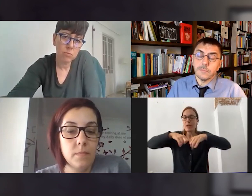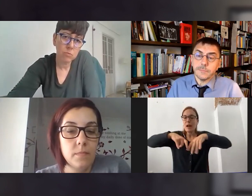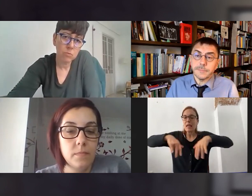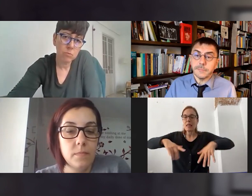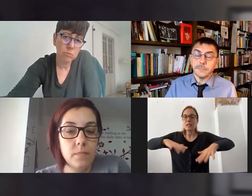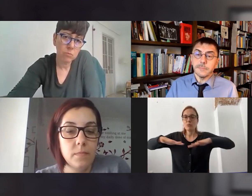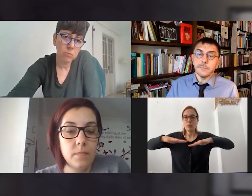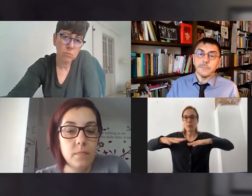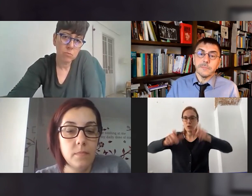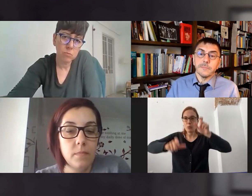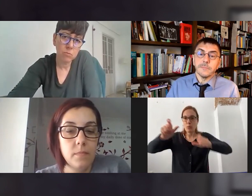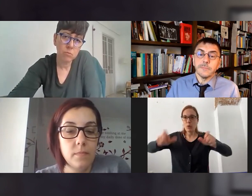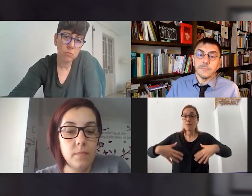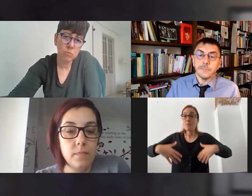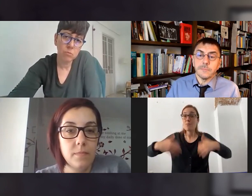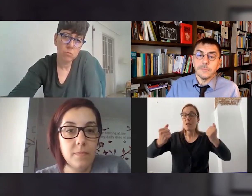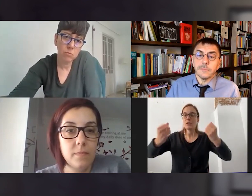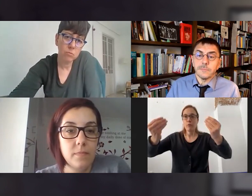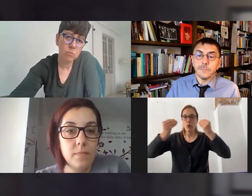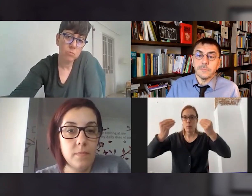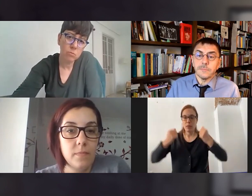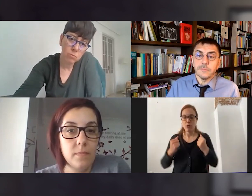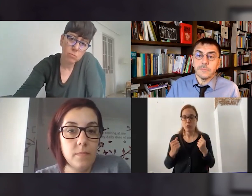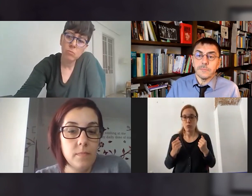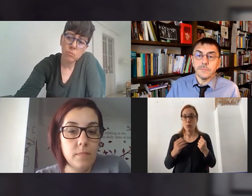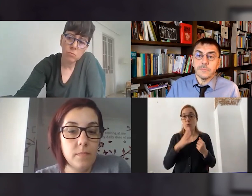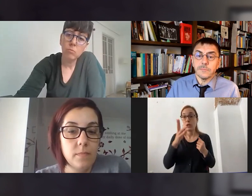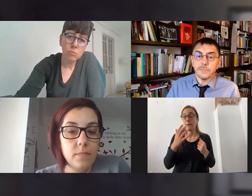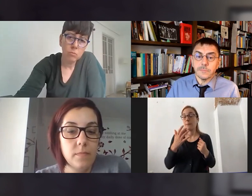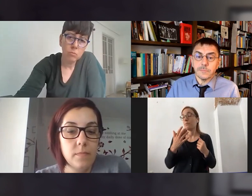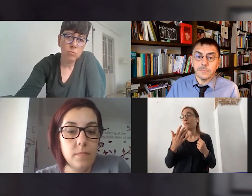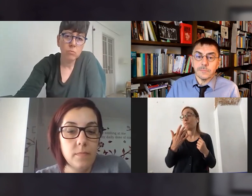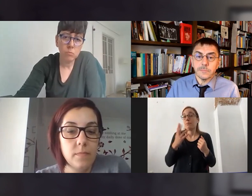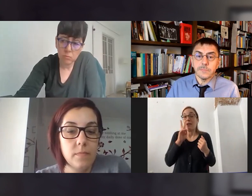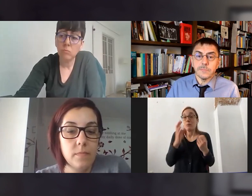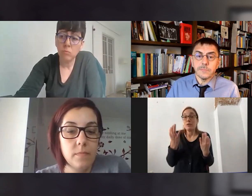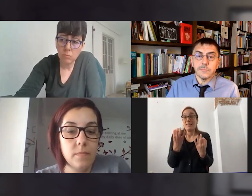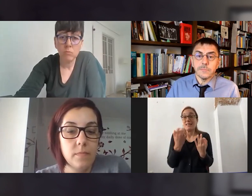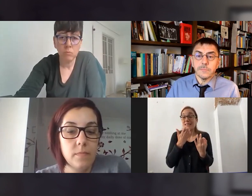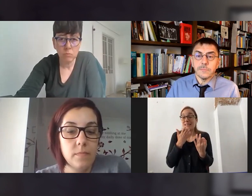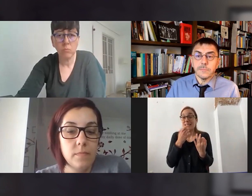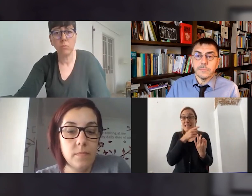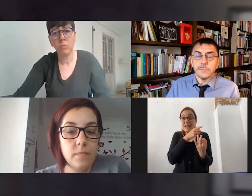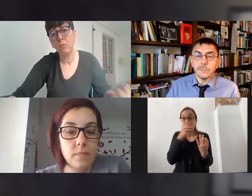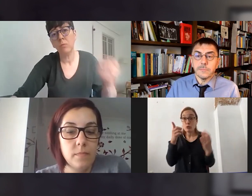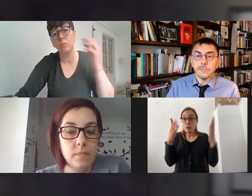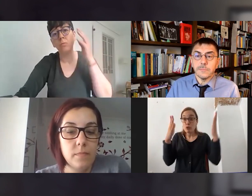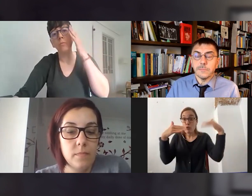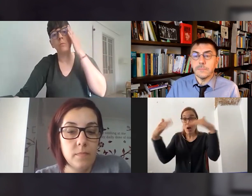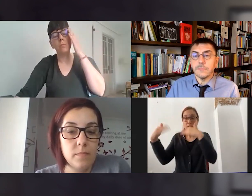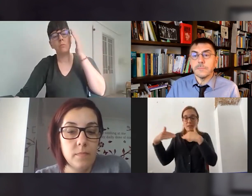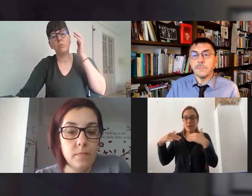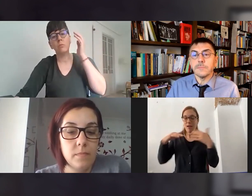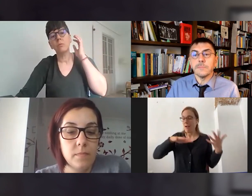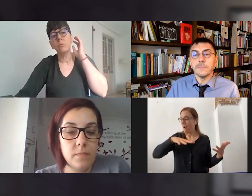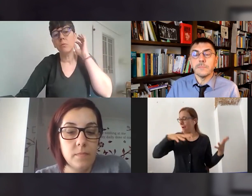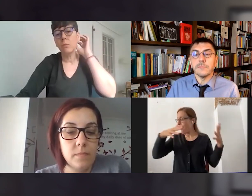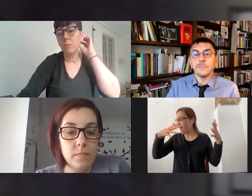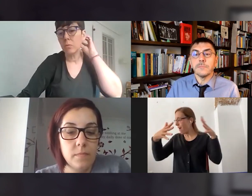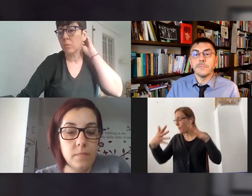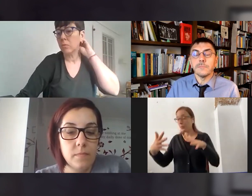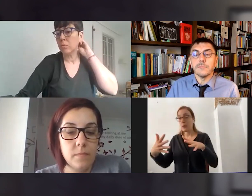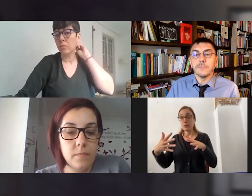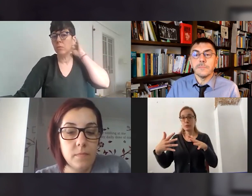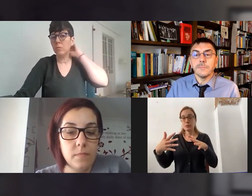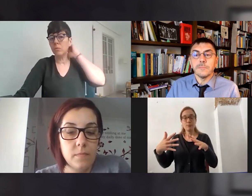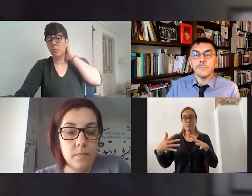formación. Porque además vemos cómo si no tenemos esto, los cambios no se blindan, los cambios son fugaces y cuesta muy